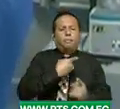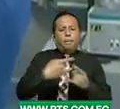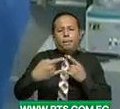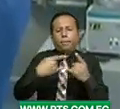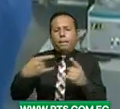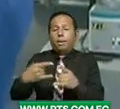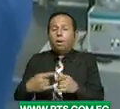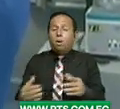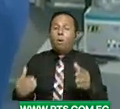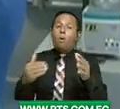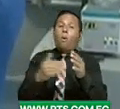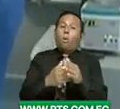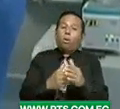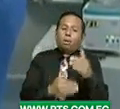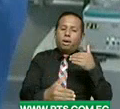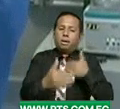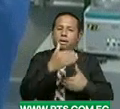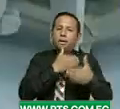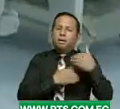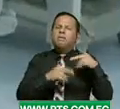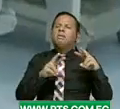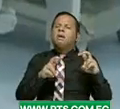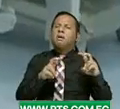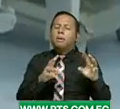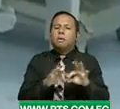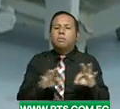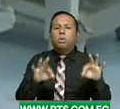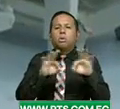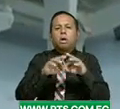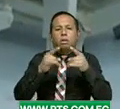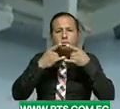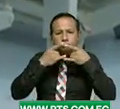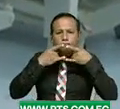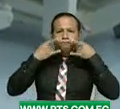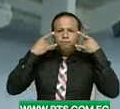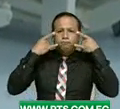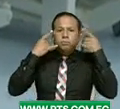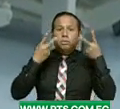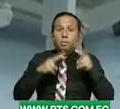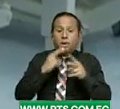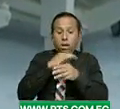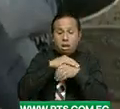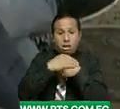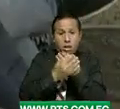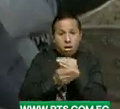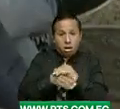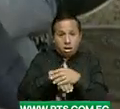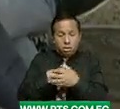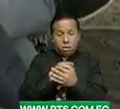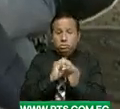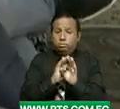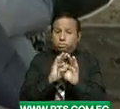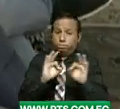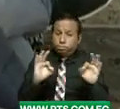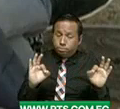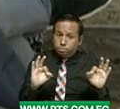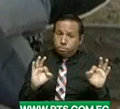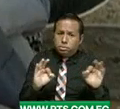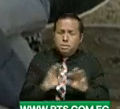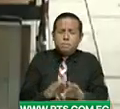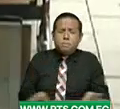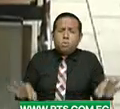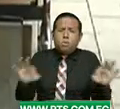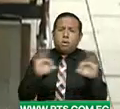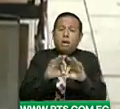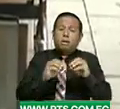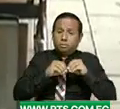a lo básico dicen las autoridades la mascarilla y cumplir con las normas de bioseguridad es lo que debe primar entre los habitantes del